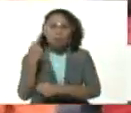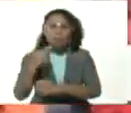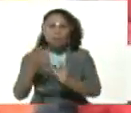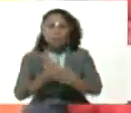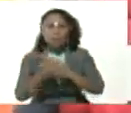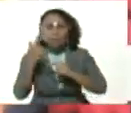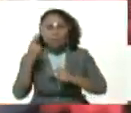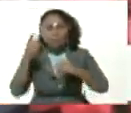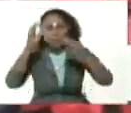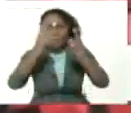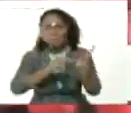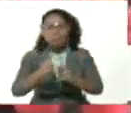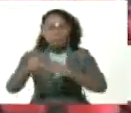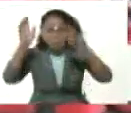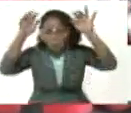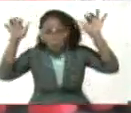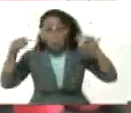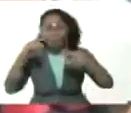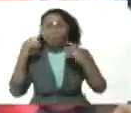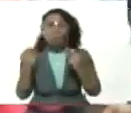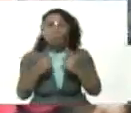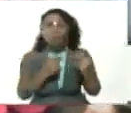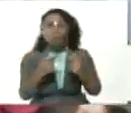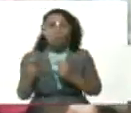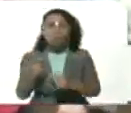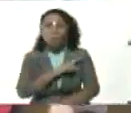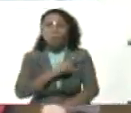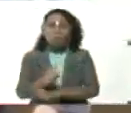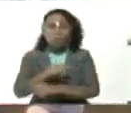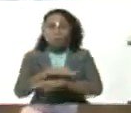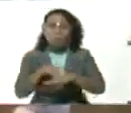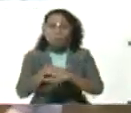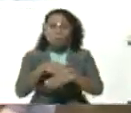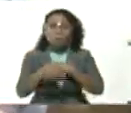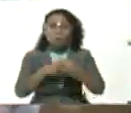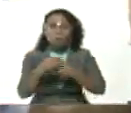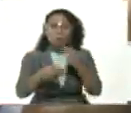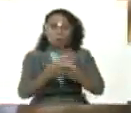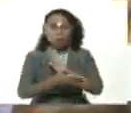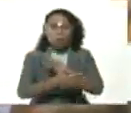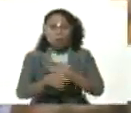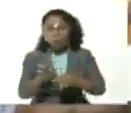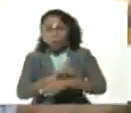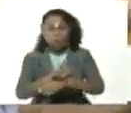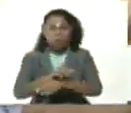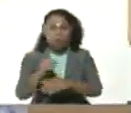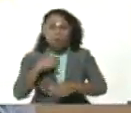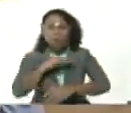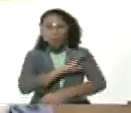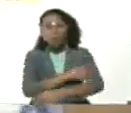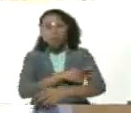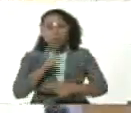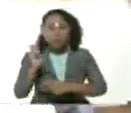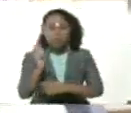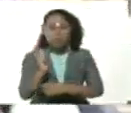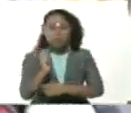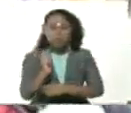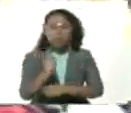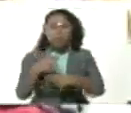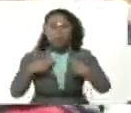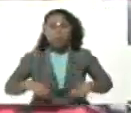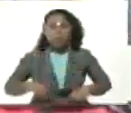en el plan de lluvia. También se ha activado por orden del ministro, almirante jefe Remigio Ceballos, la Fuerza de Tarea Humanitaria Simón Bolívar.